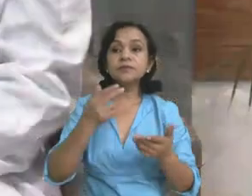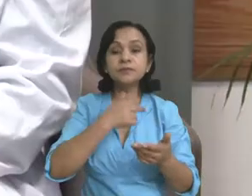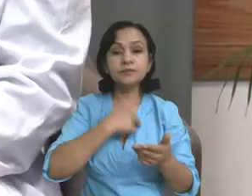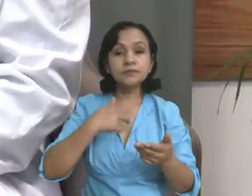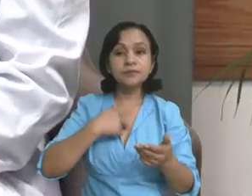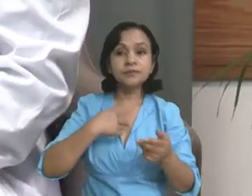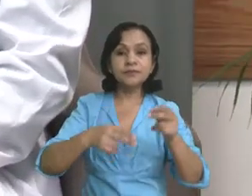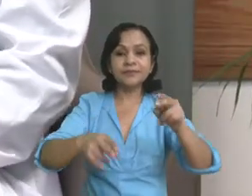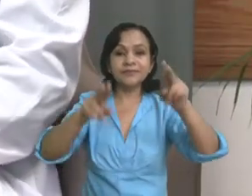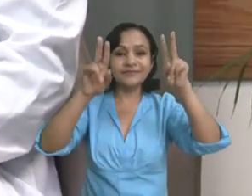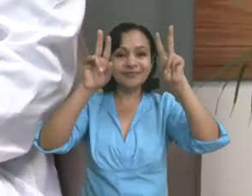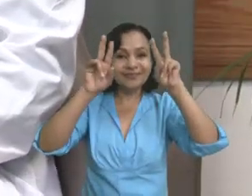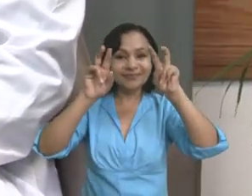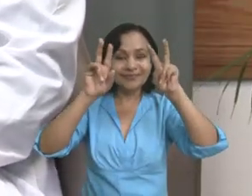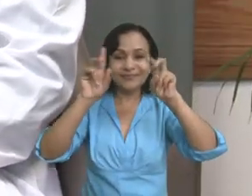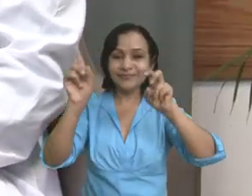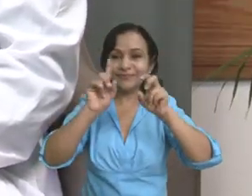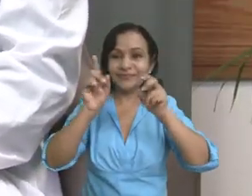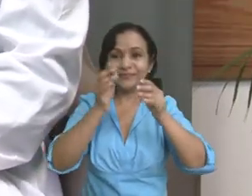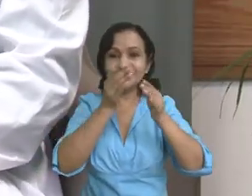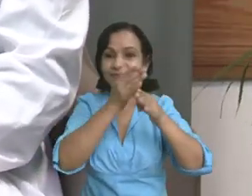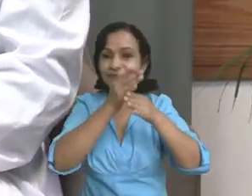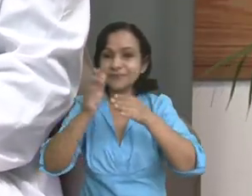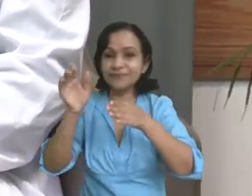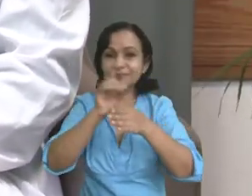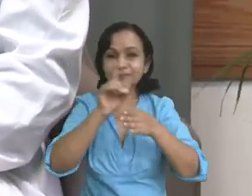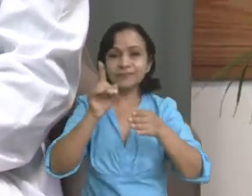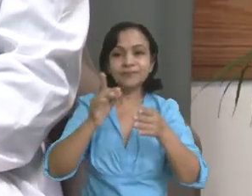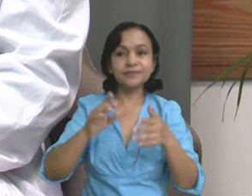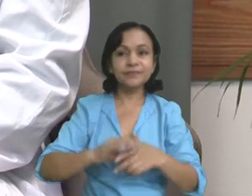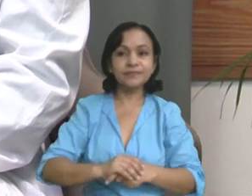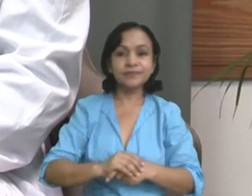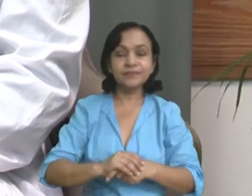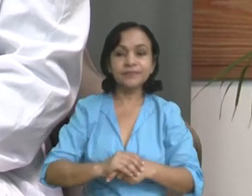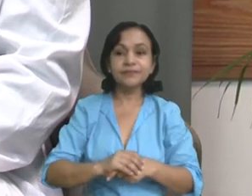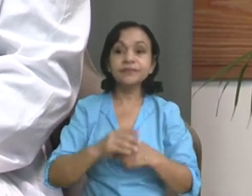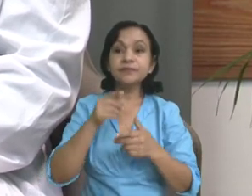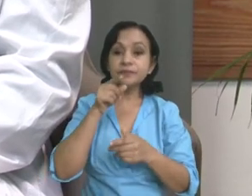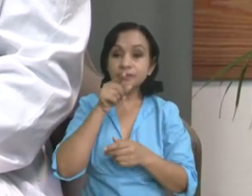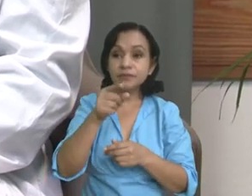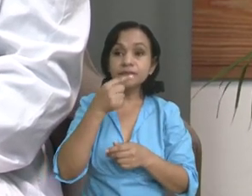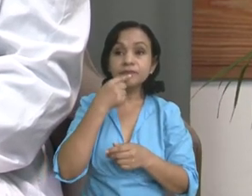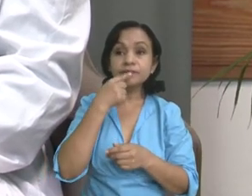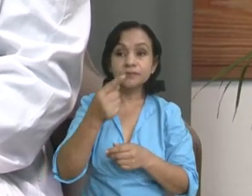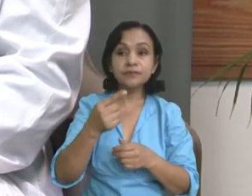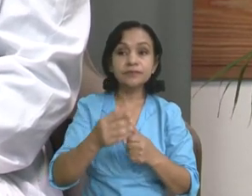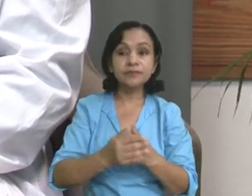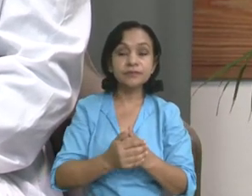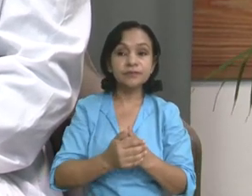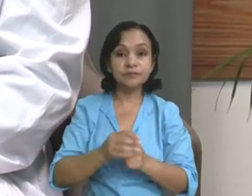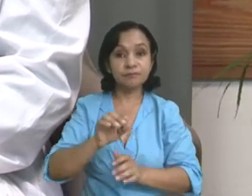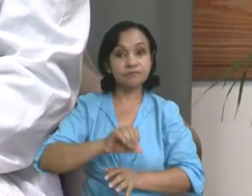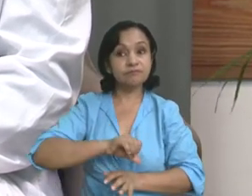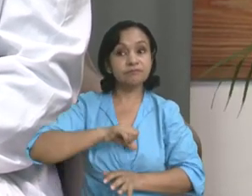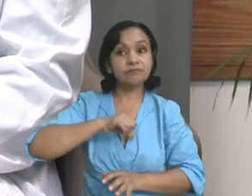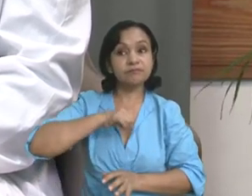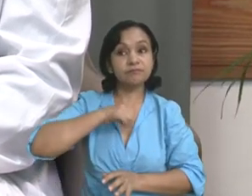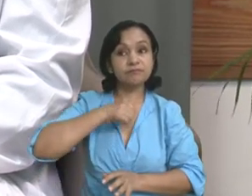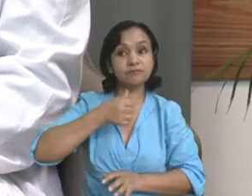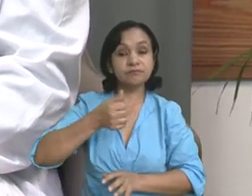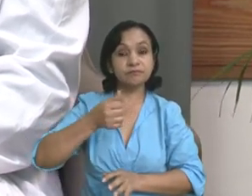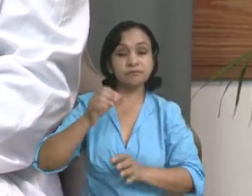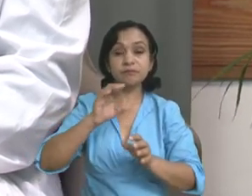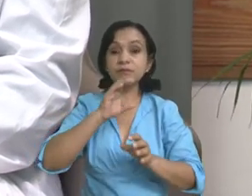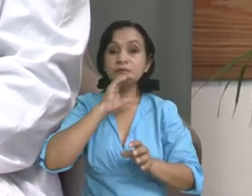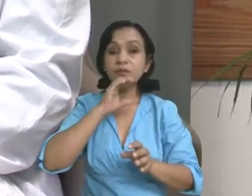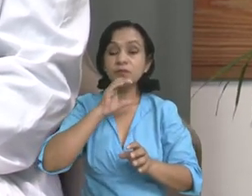salir del tema tampoco, que realmente como cubanos nos sentimos realmente muy orgullosos porque siendo bloqueados, en